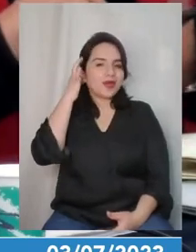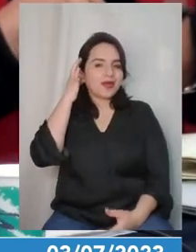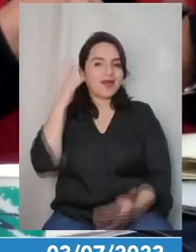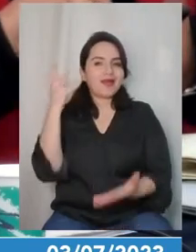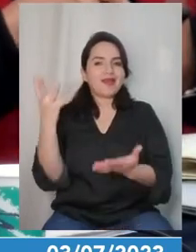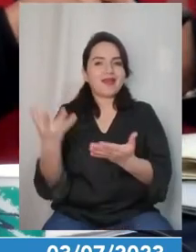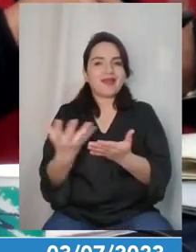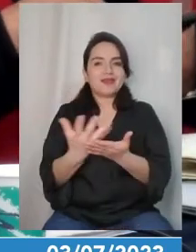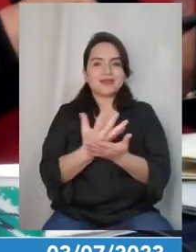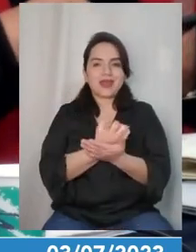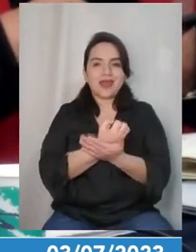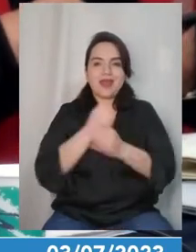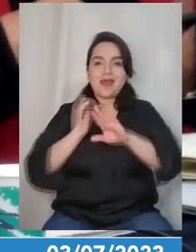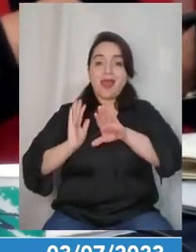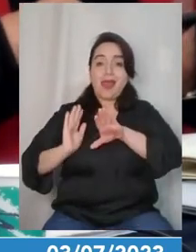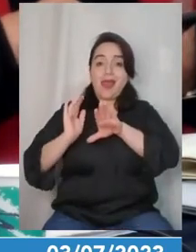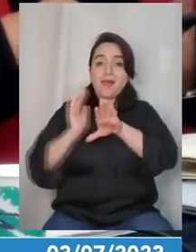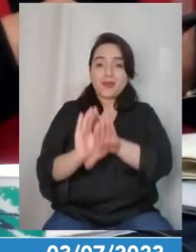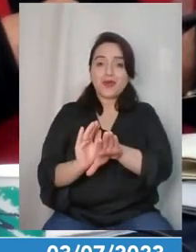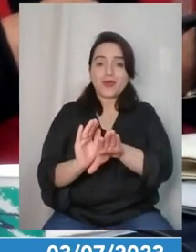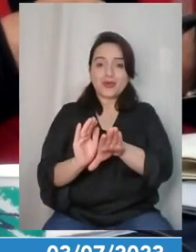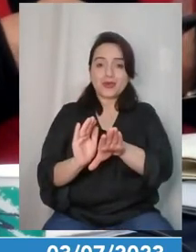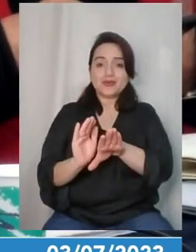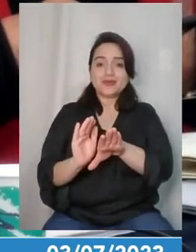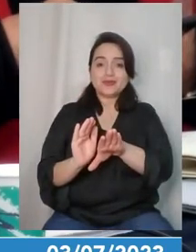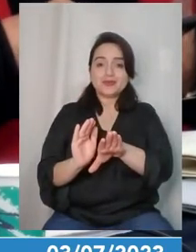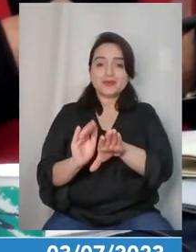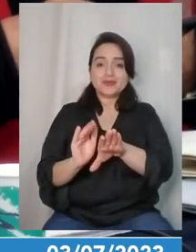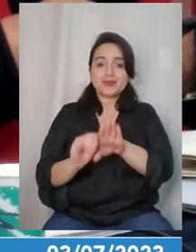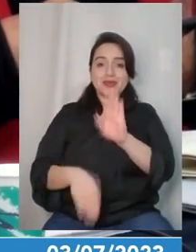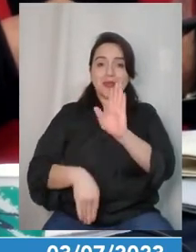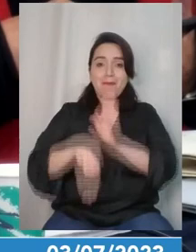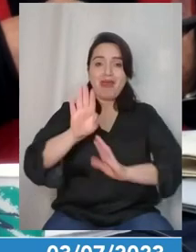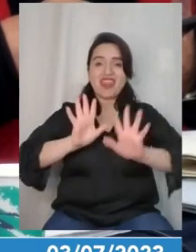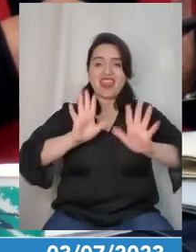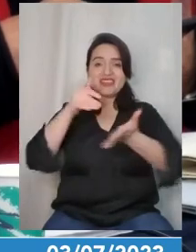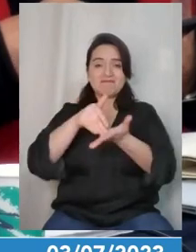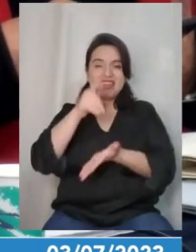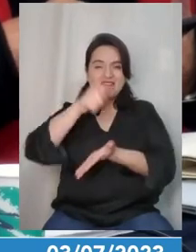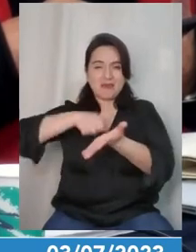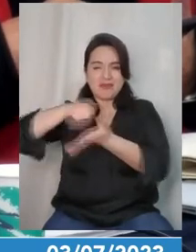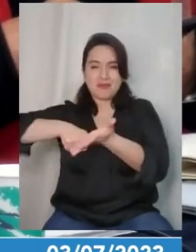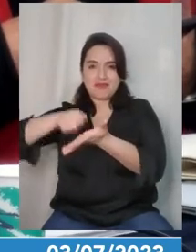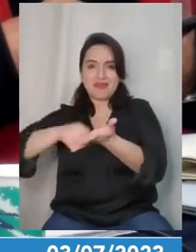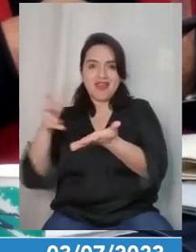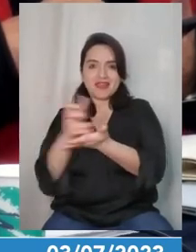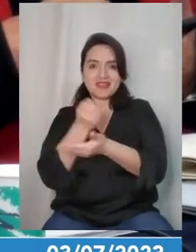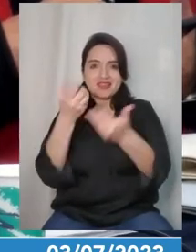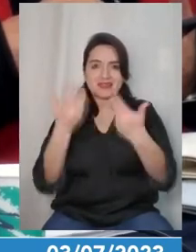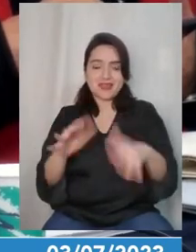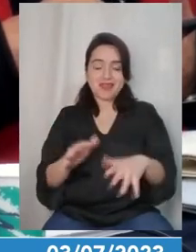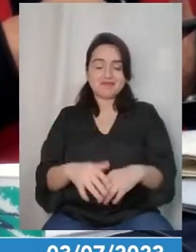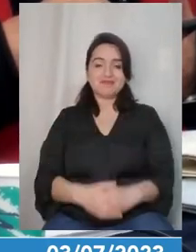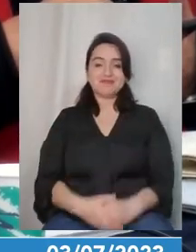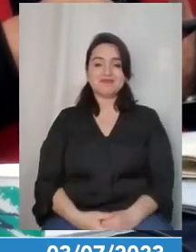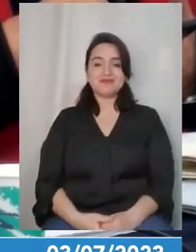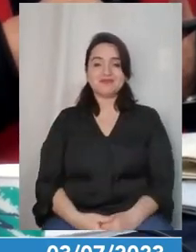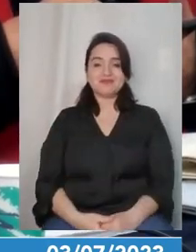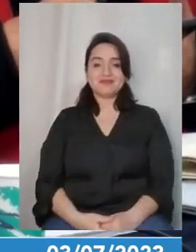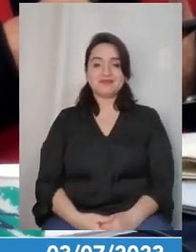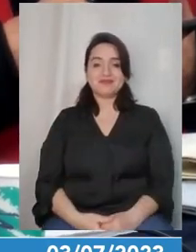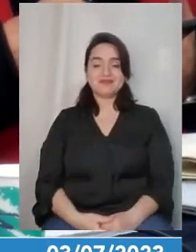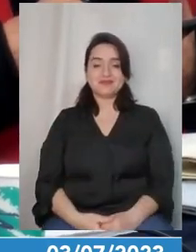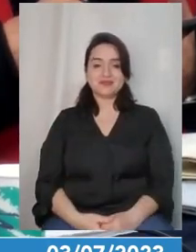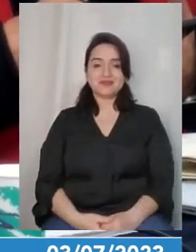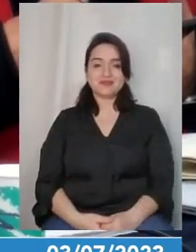apoyo de más de 10.000 firmas. Personalmente estaba haciendo mucho hincapié en que se